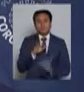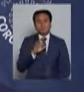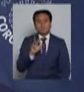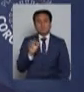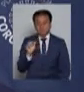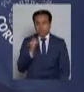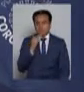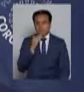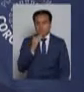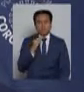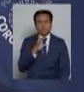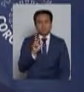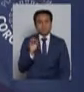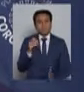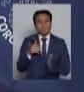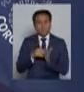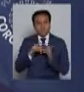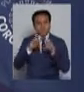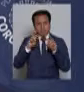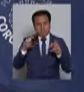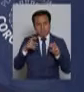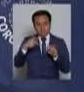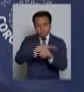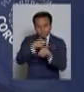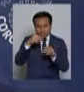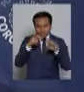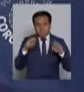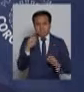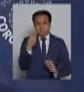51.956, 52.000 exámenes, y de ellos